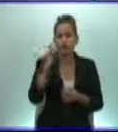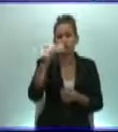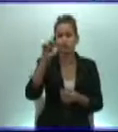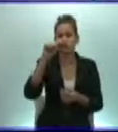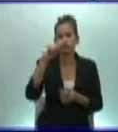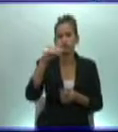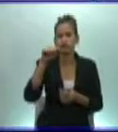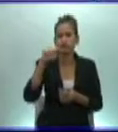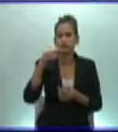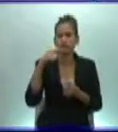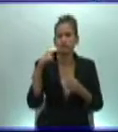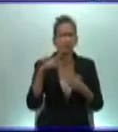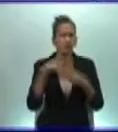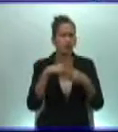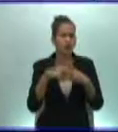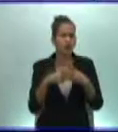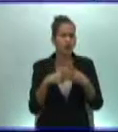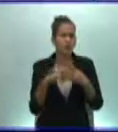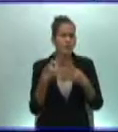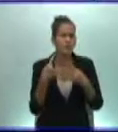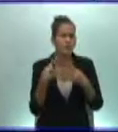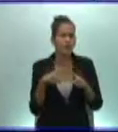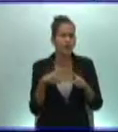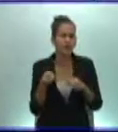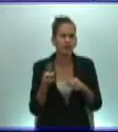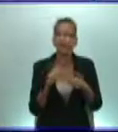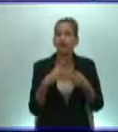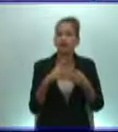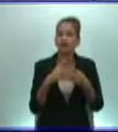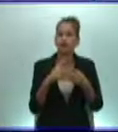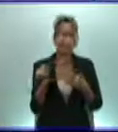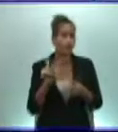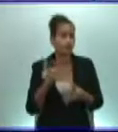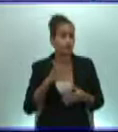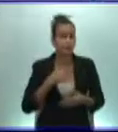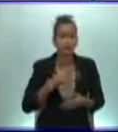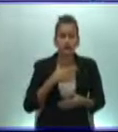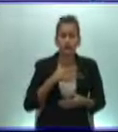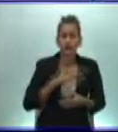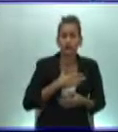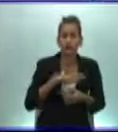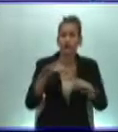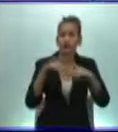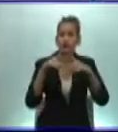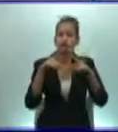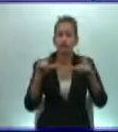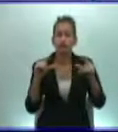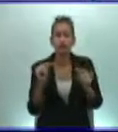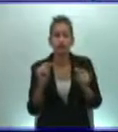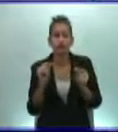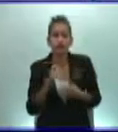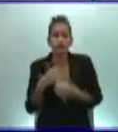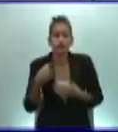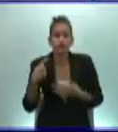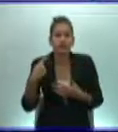pero estos ángulos no pertenecen a los triángulos que debo